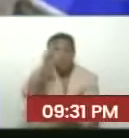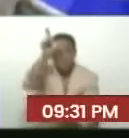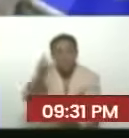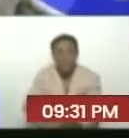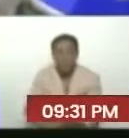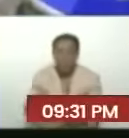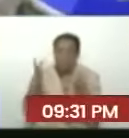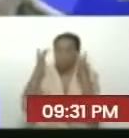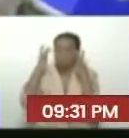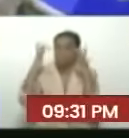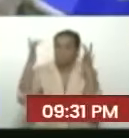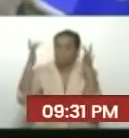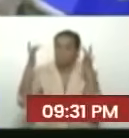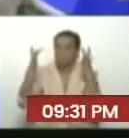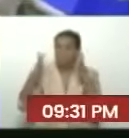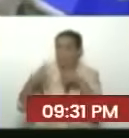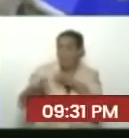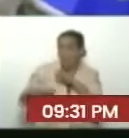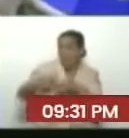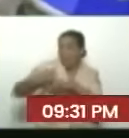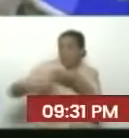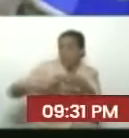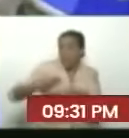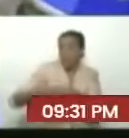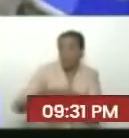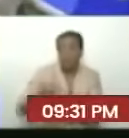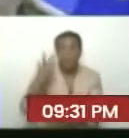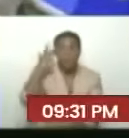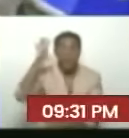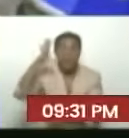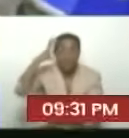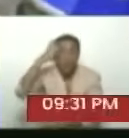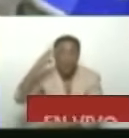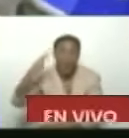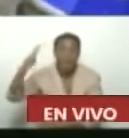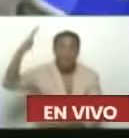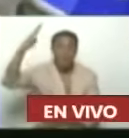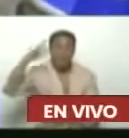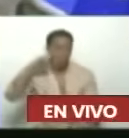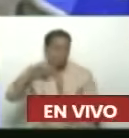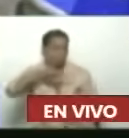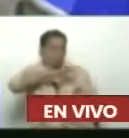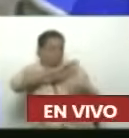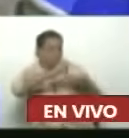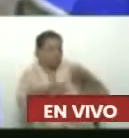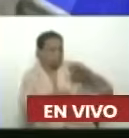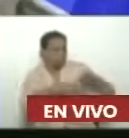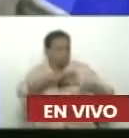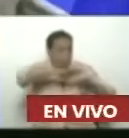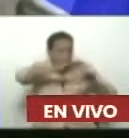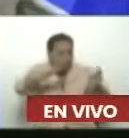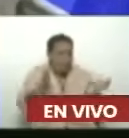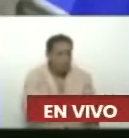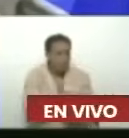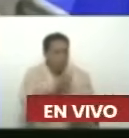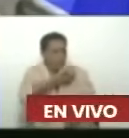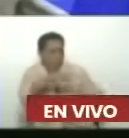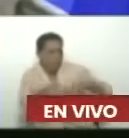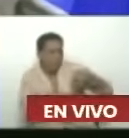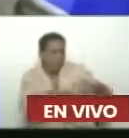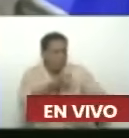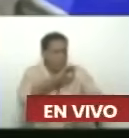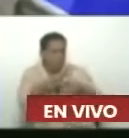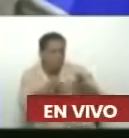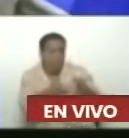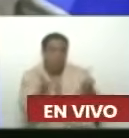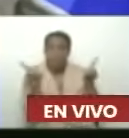es creación o evolución, porque yo me imagino a Dios todopoderoso, creando el mundo, creando la vida con sus